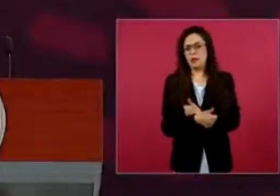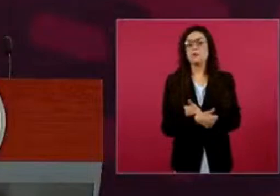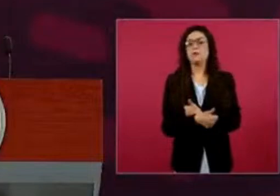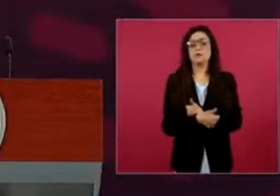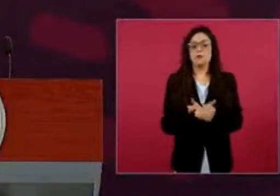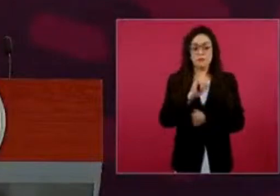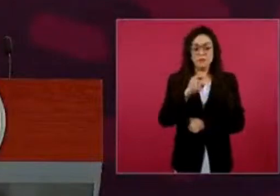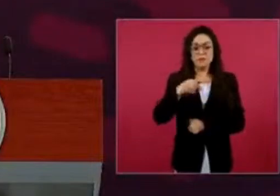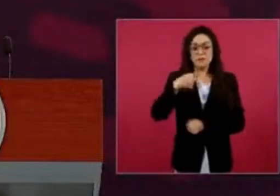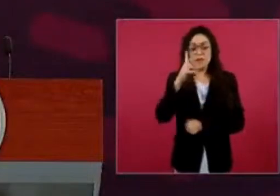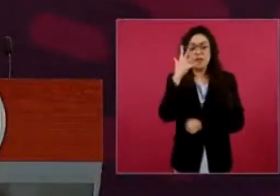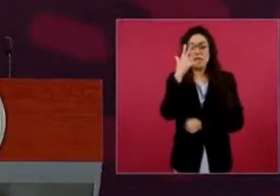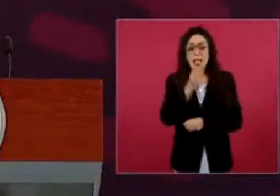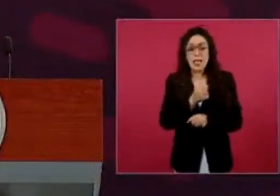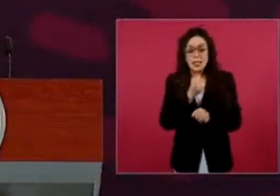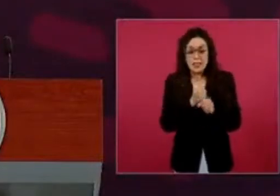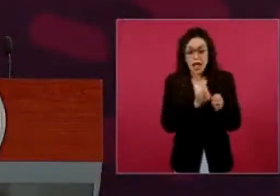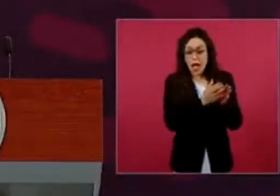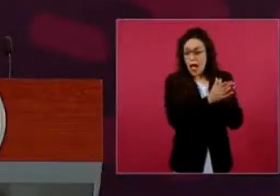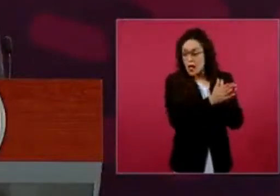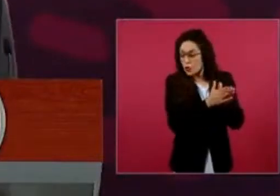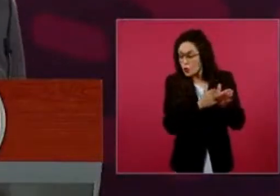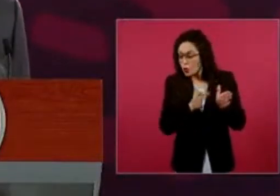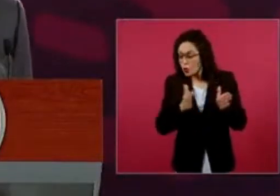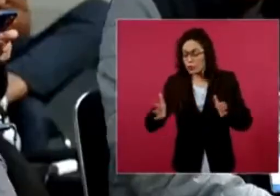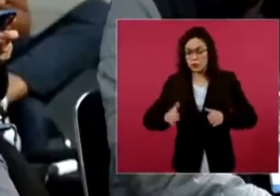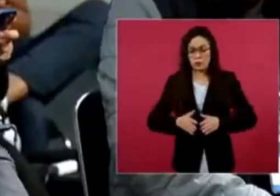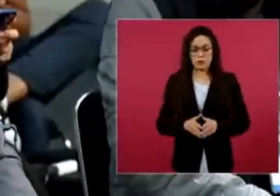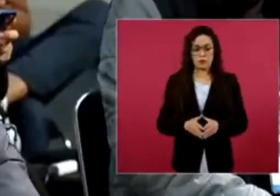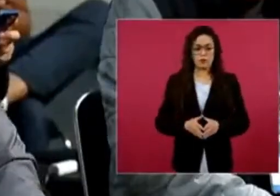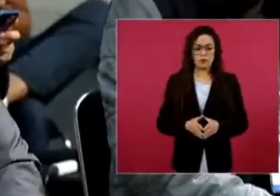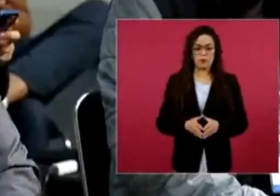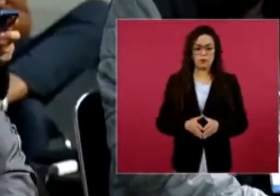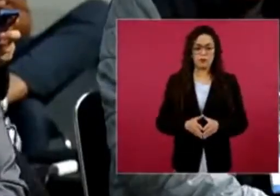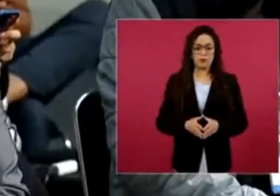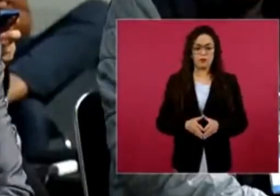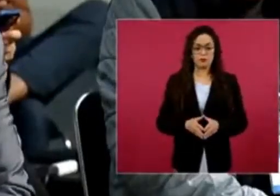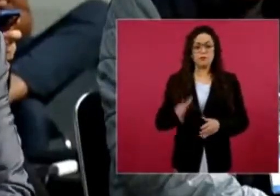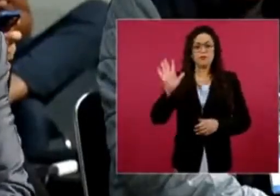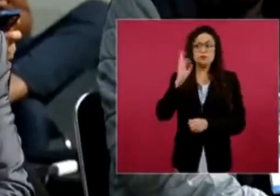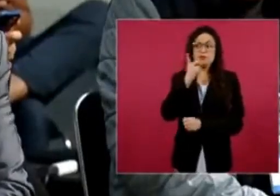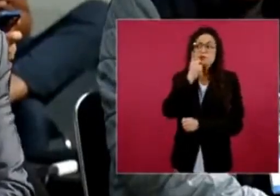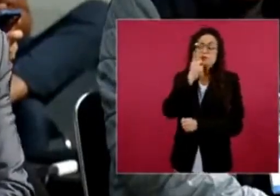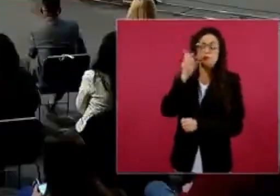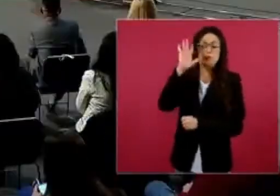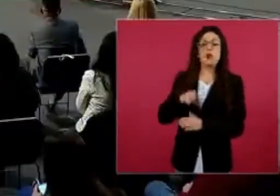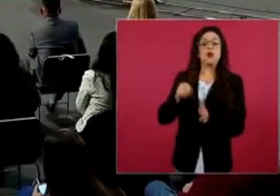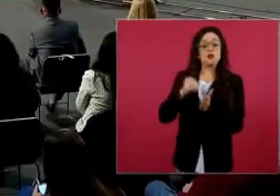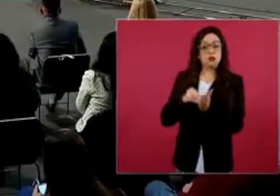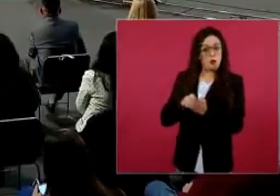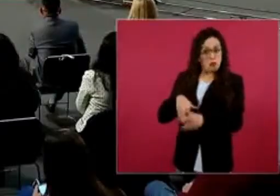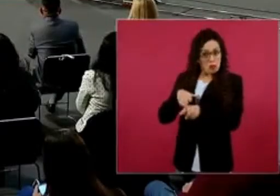tema es de que los mantiene, o sea, supuestamente es que los mantiene, de según sí, se dice. El recibir